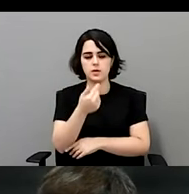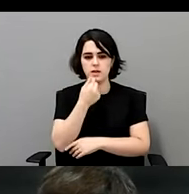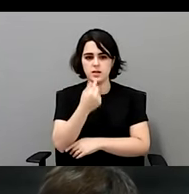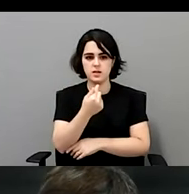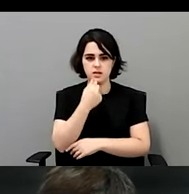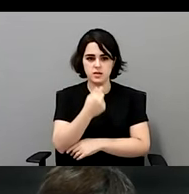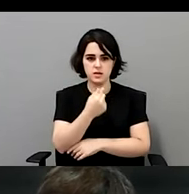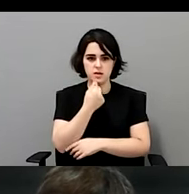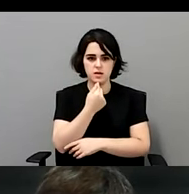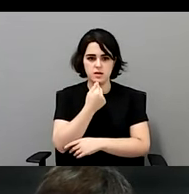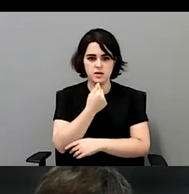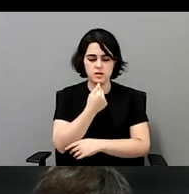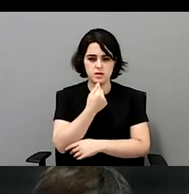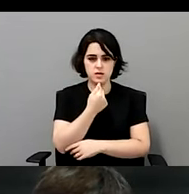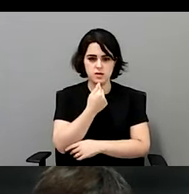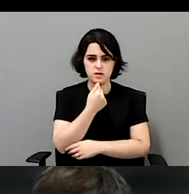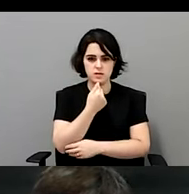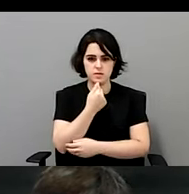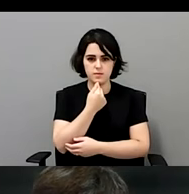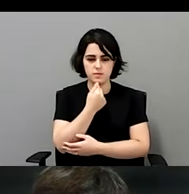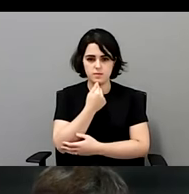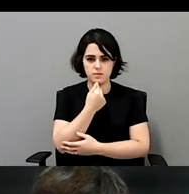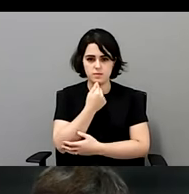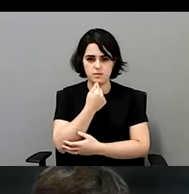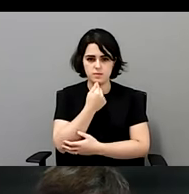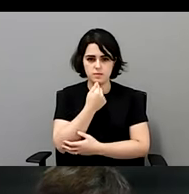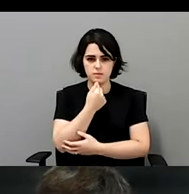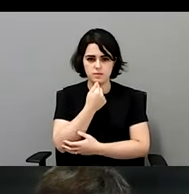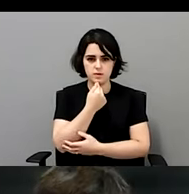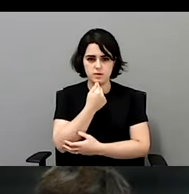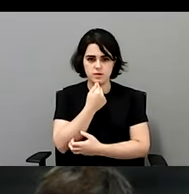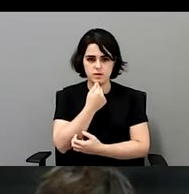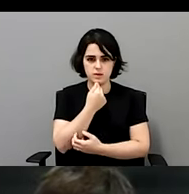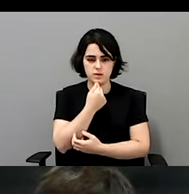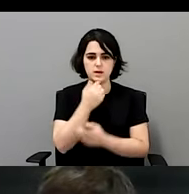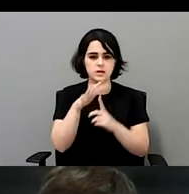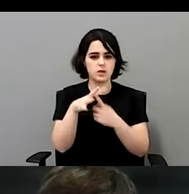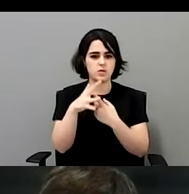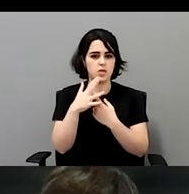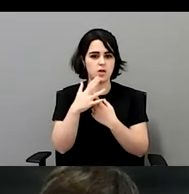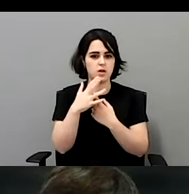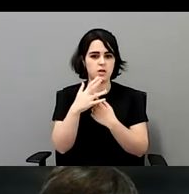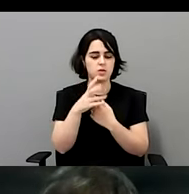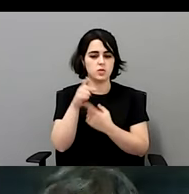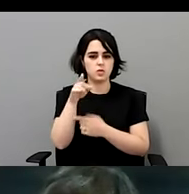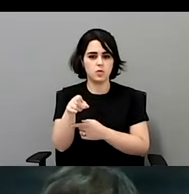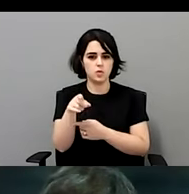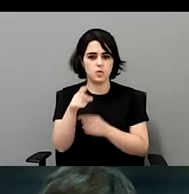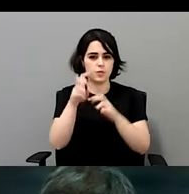inercia de que tú buscas esa prestación en una entidad que tiene aquí